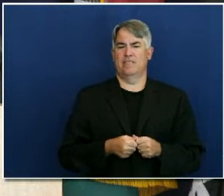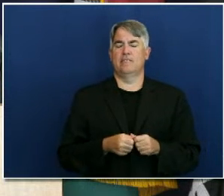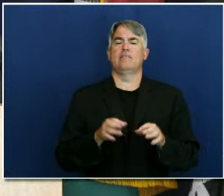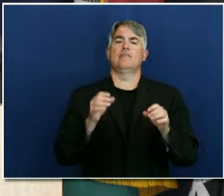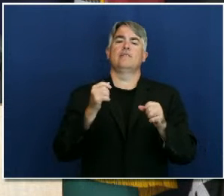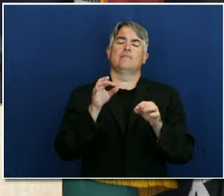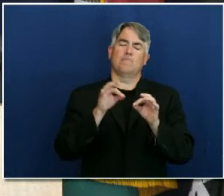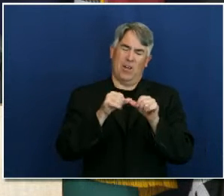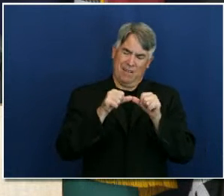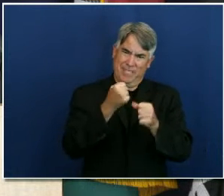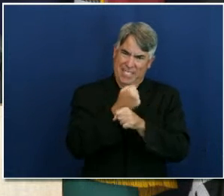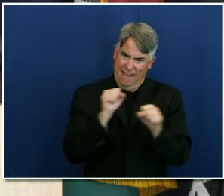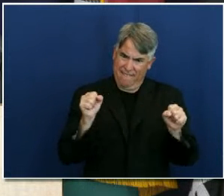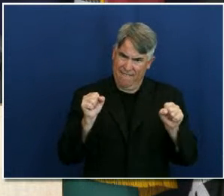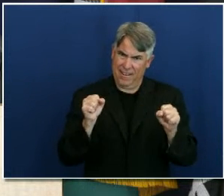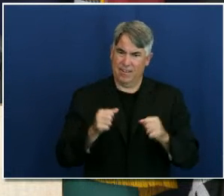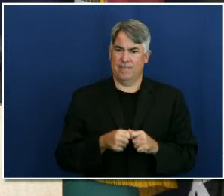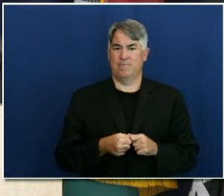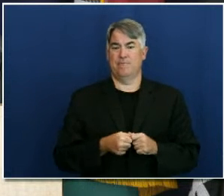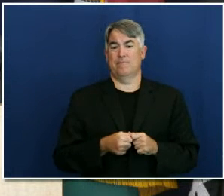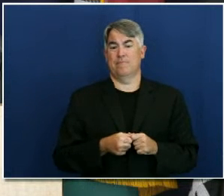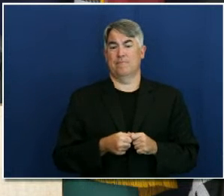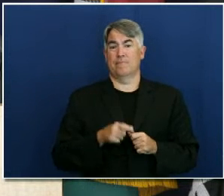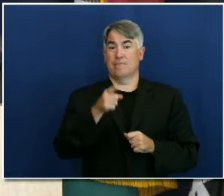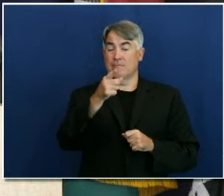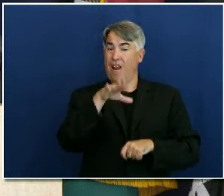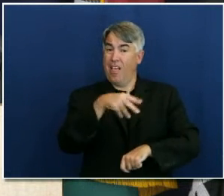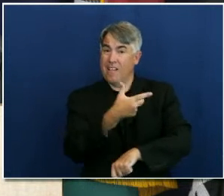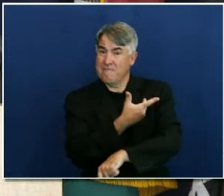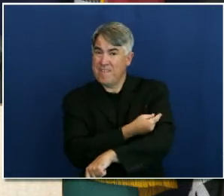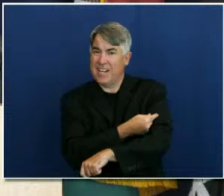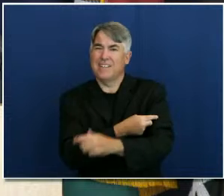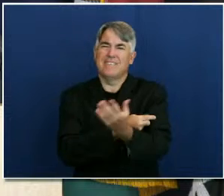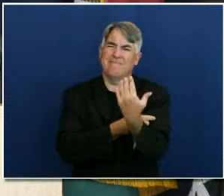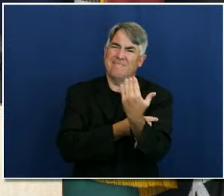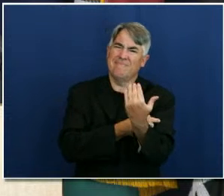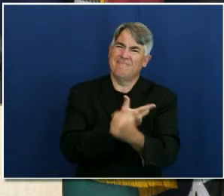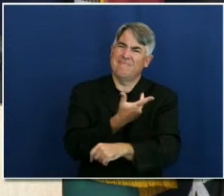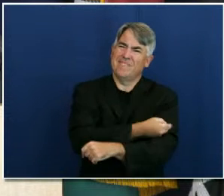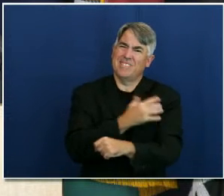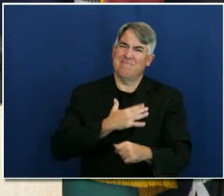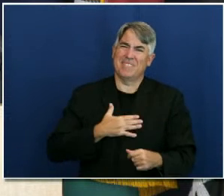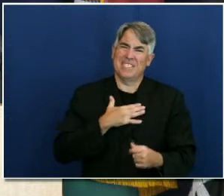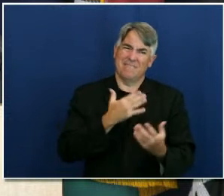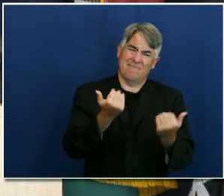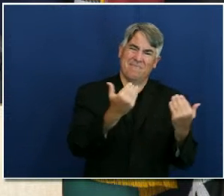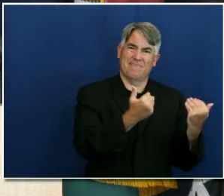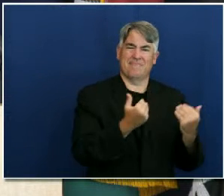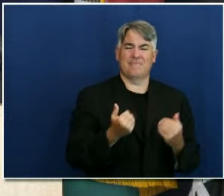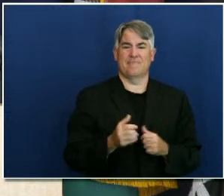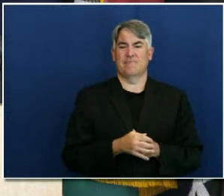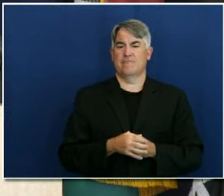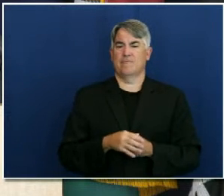you that have not received the vaccine to make sure that you find a location near you and get your vaccine as soon as